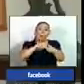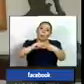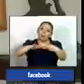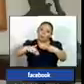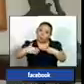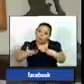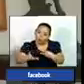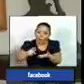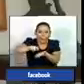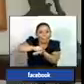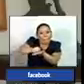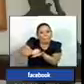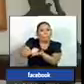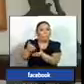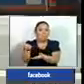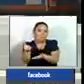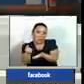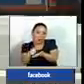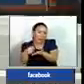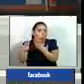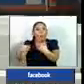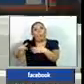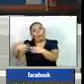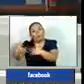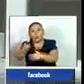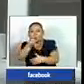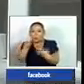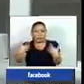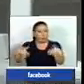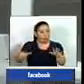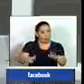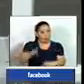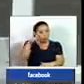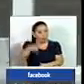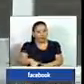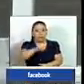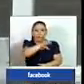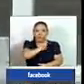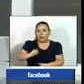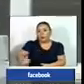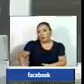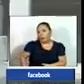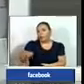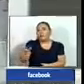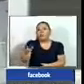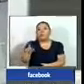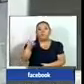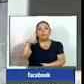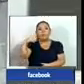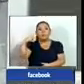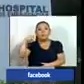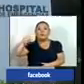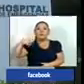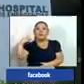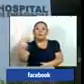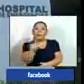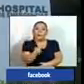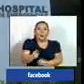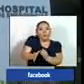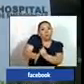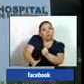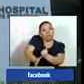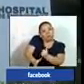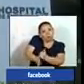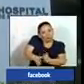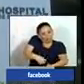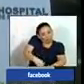luego pasamos a puré y luego a la dieta corriente. En el país, hasta la fecha se contabilizan más de 100.000 casos de enfermedades de diarrea y